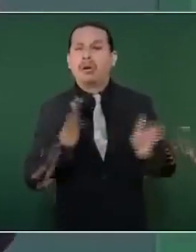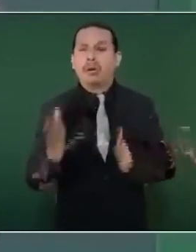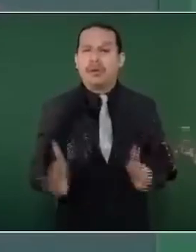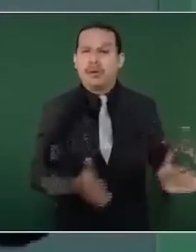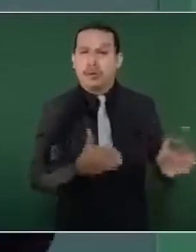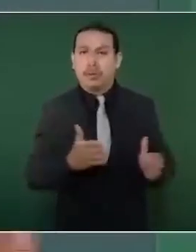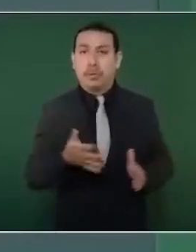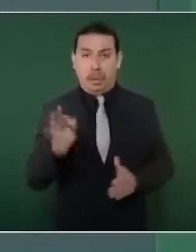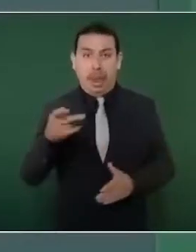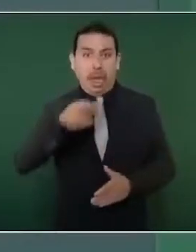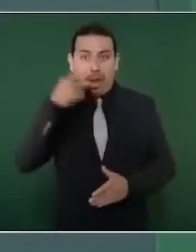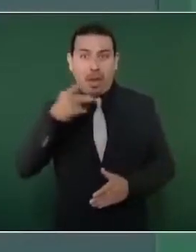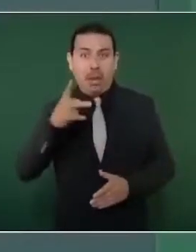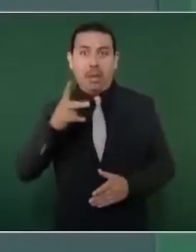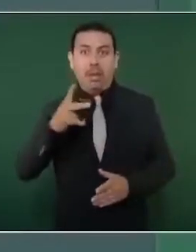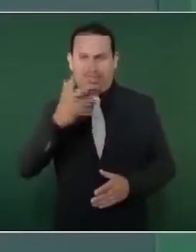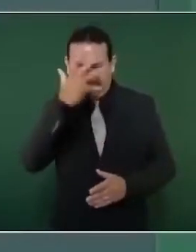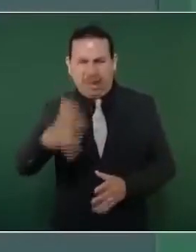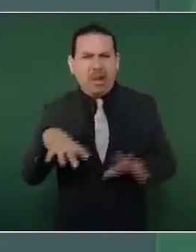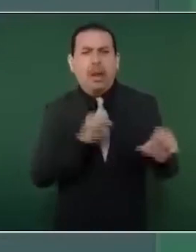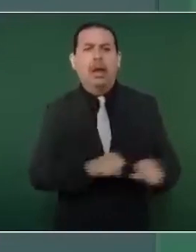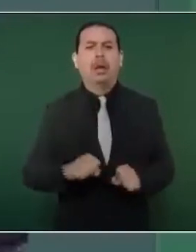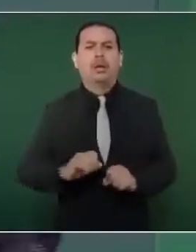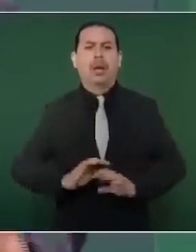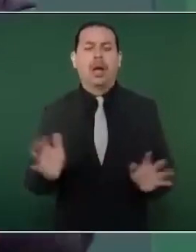Si fuese así,